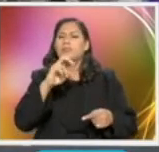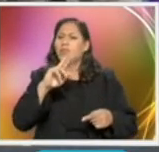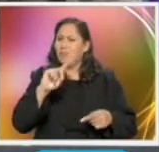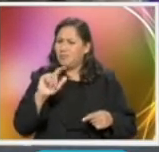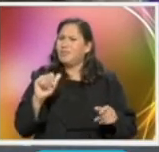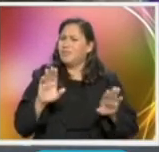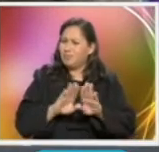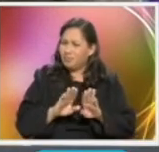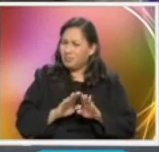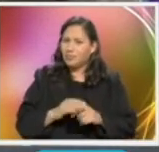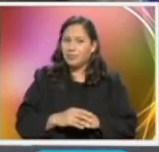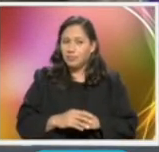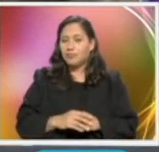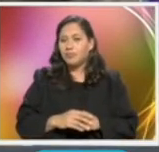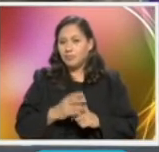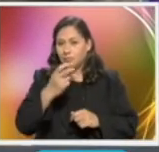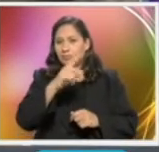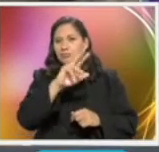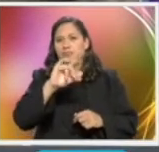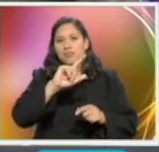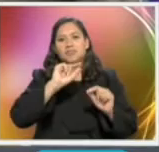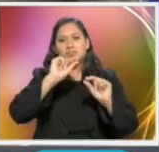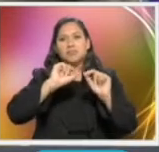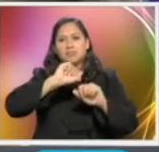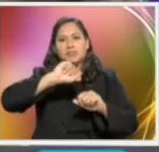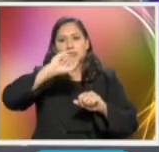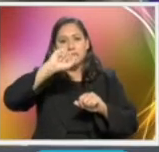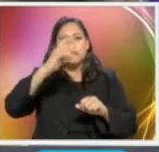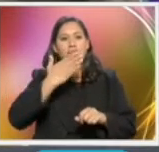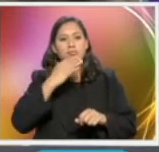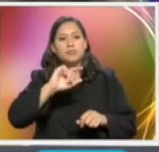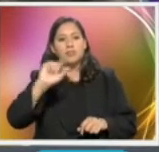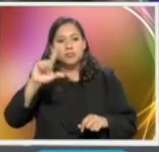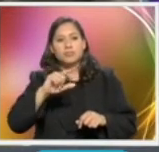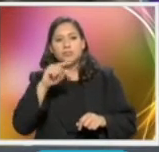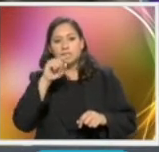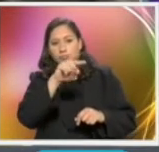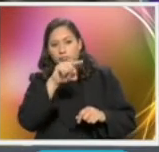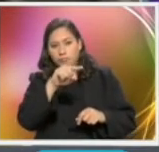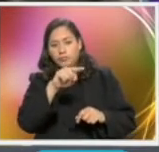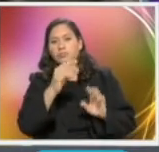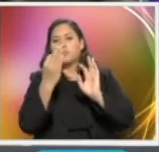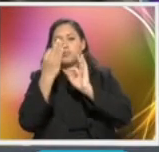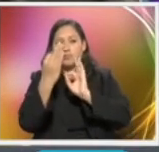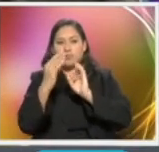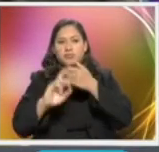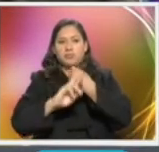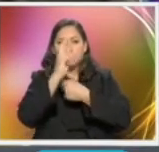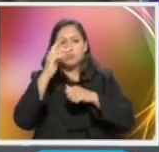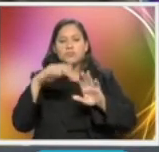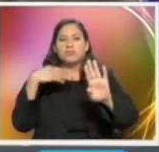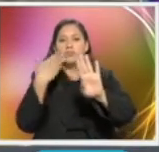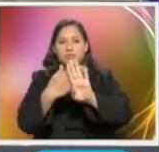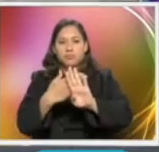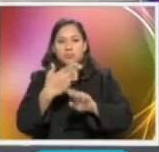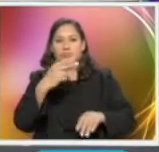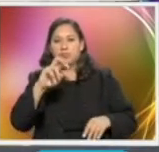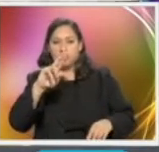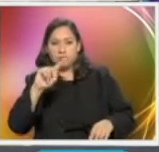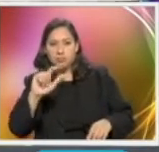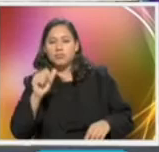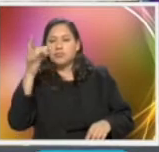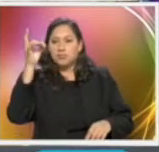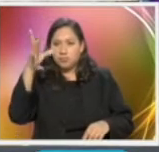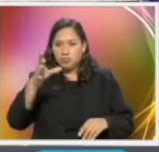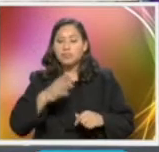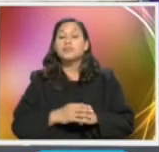Creo que ese es el momento cumbre de Pancho Villa, ese momento en que a él enfrenta la revolución contra Huerta y lo